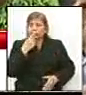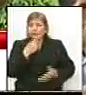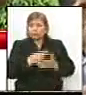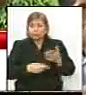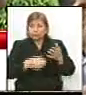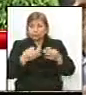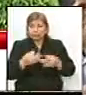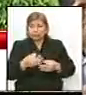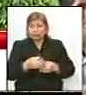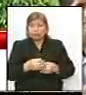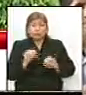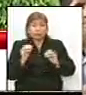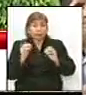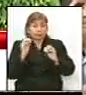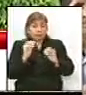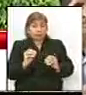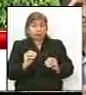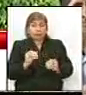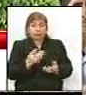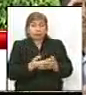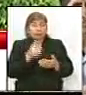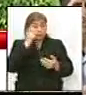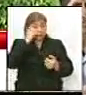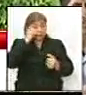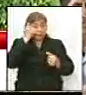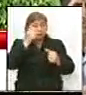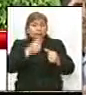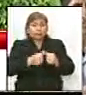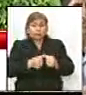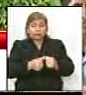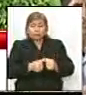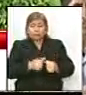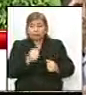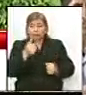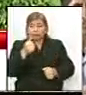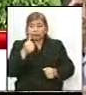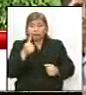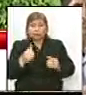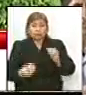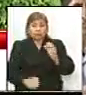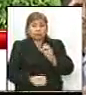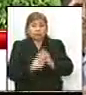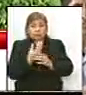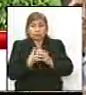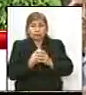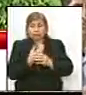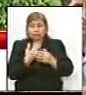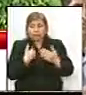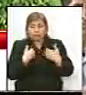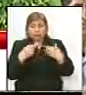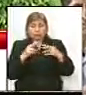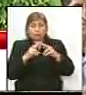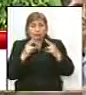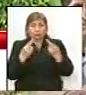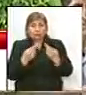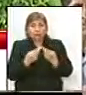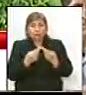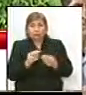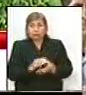quisiéramos retomar y también recordarles que el 10 de septiembre hemos tenido reunión